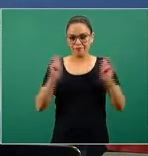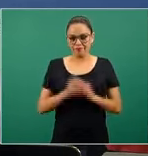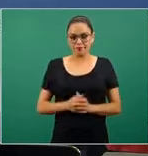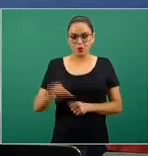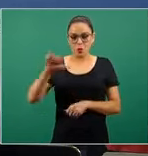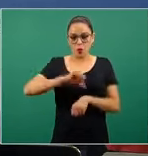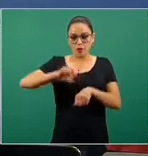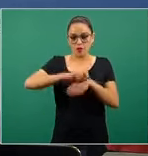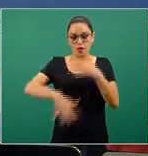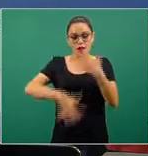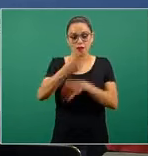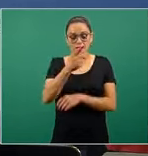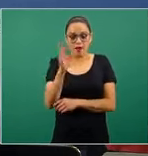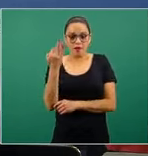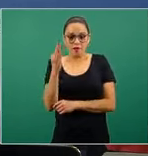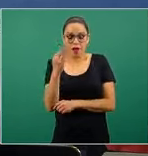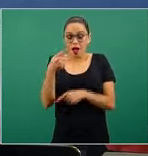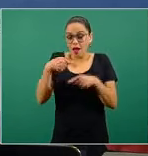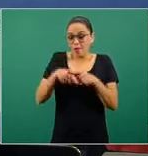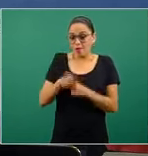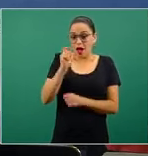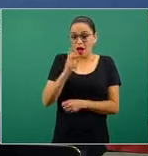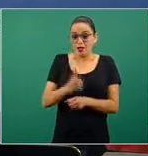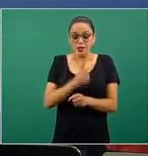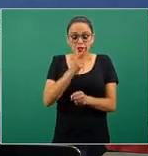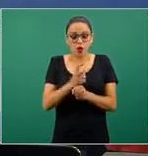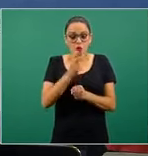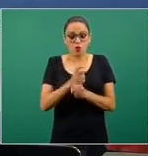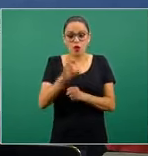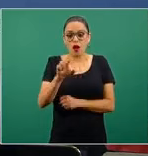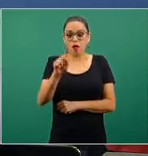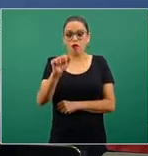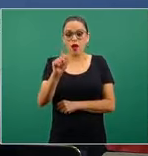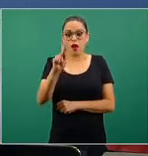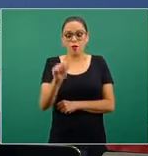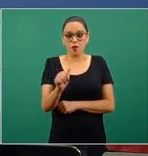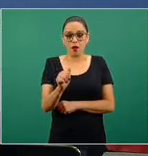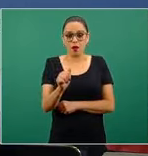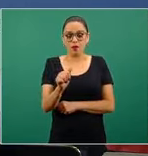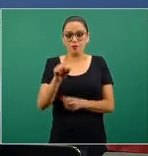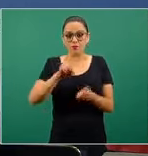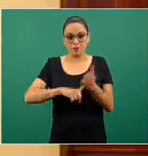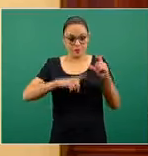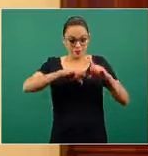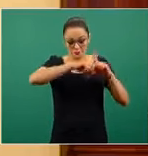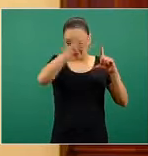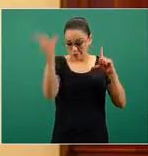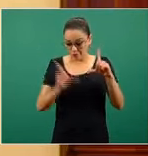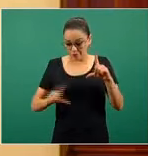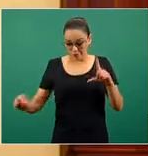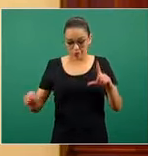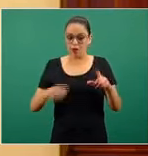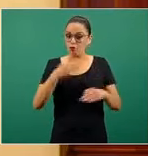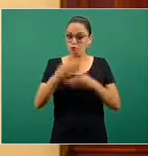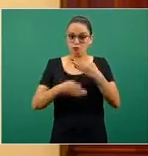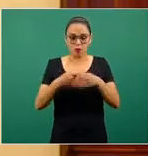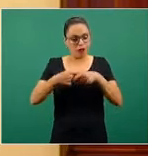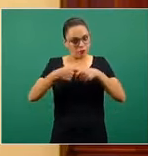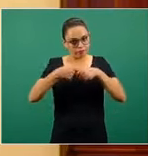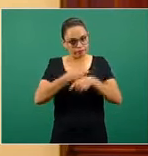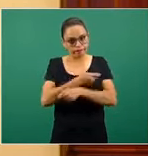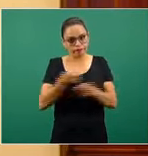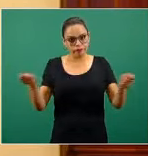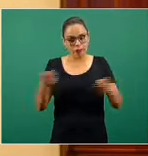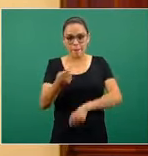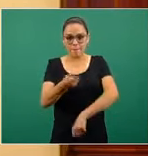de febrero, inicia la segunda etapa ya de esta política nacional de vacunación. Obviamente